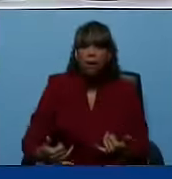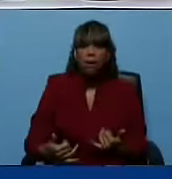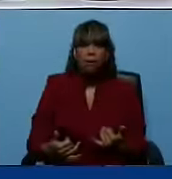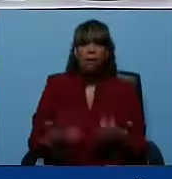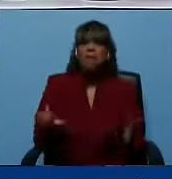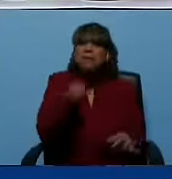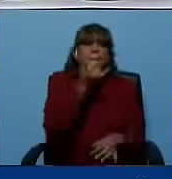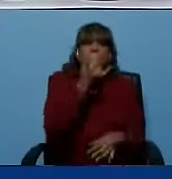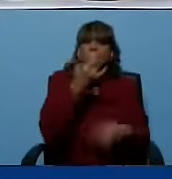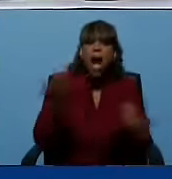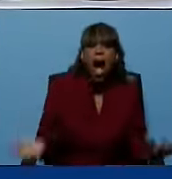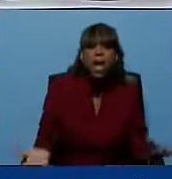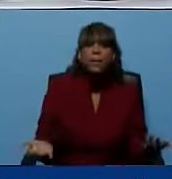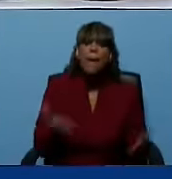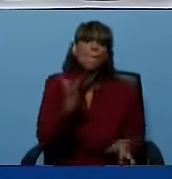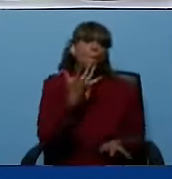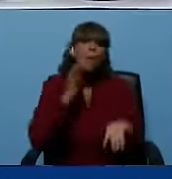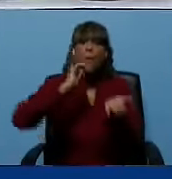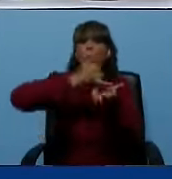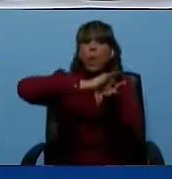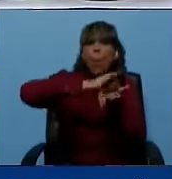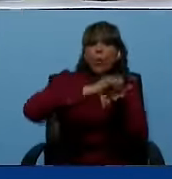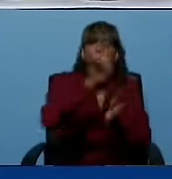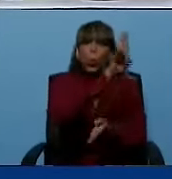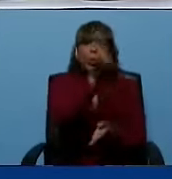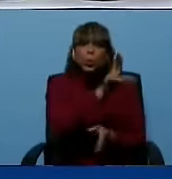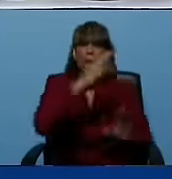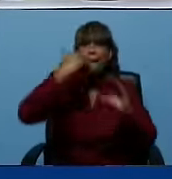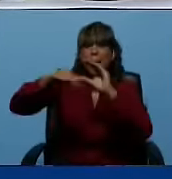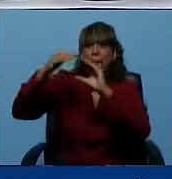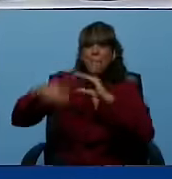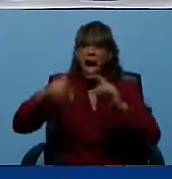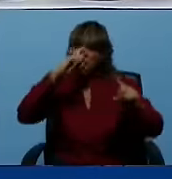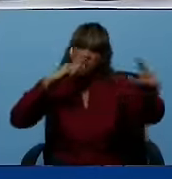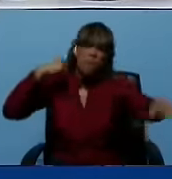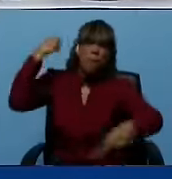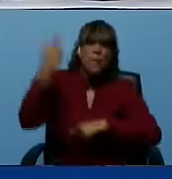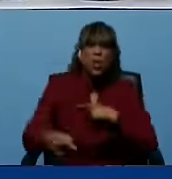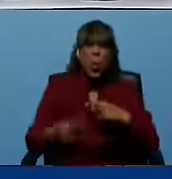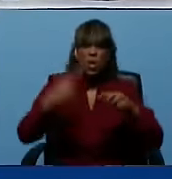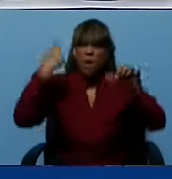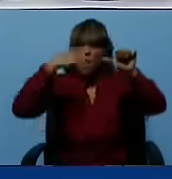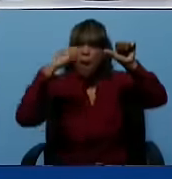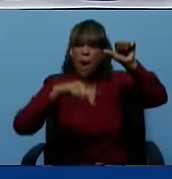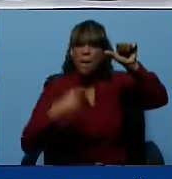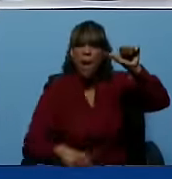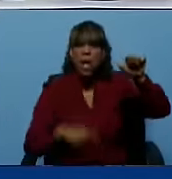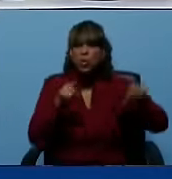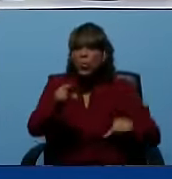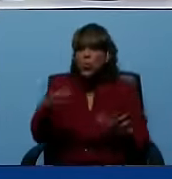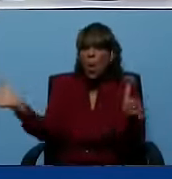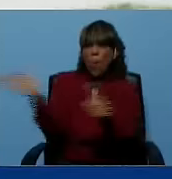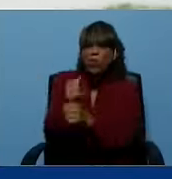¿Qué pasa si una red como WhatsApp la utilizan para amenazar a millones de venezolanos de que los van a